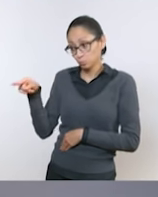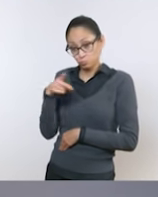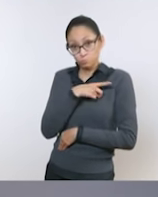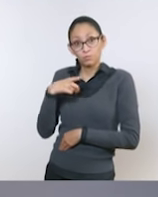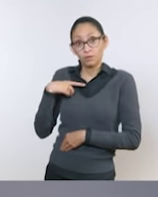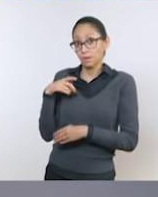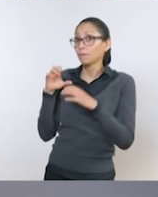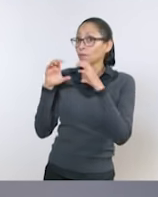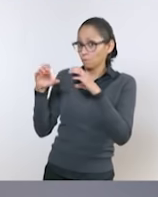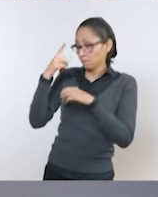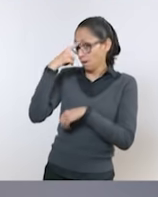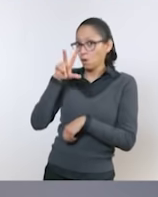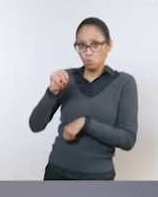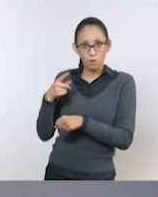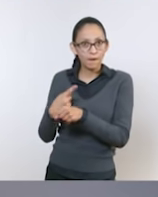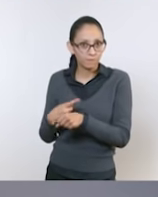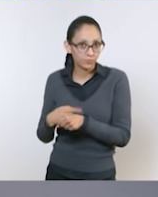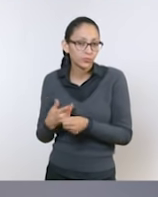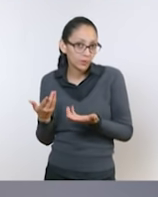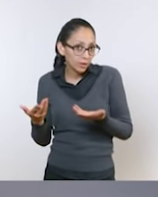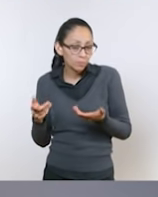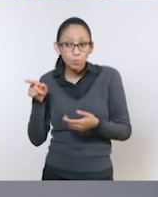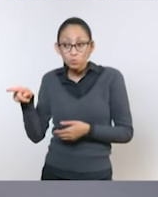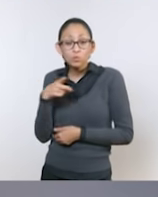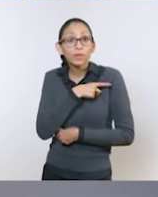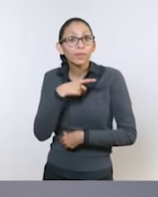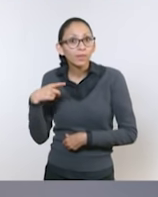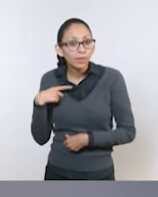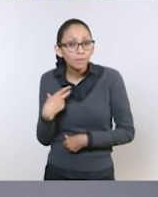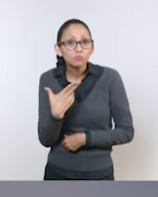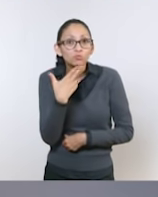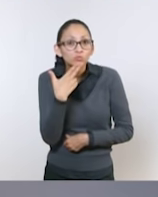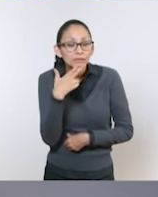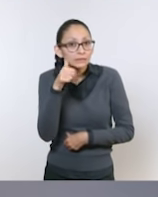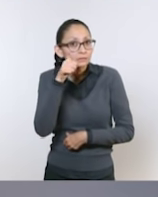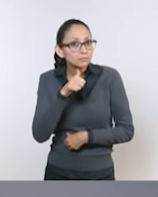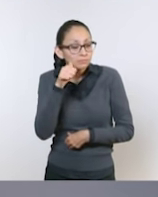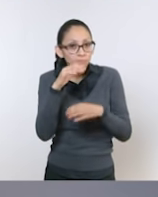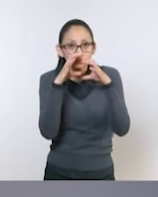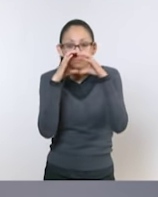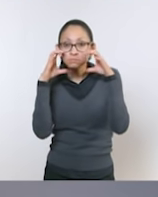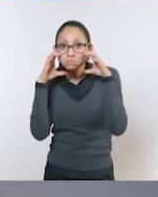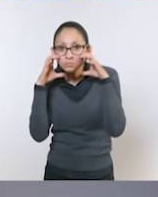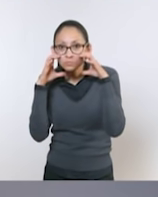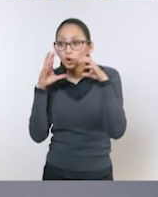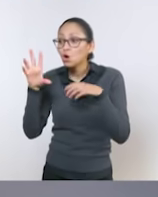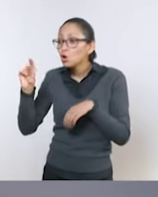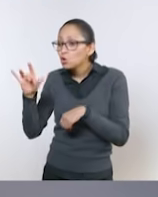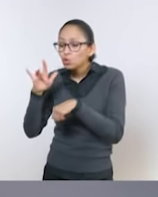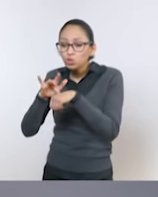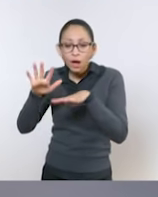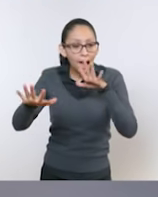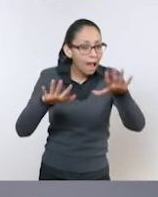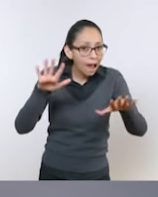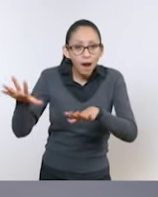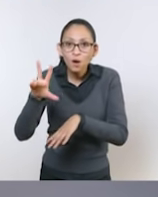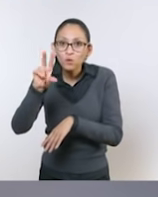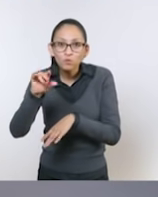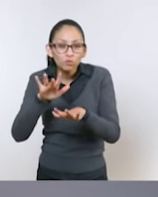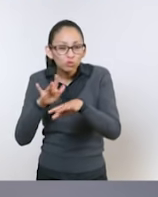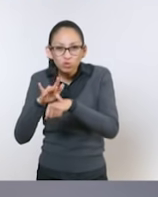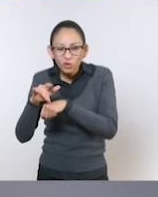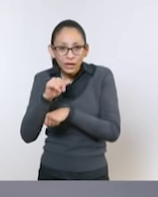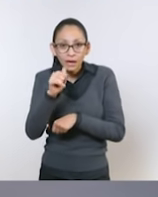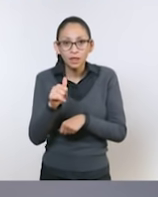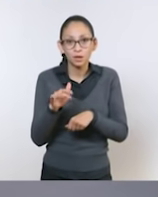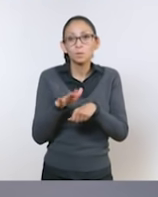Todos te avisaron que deberías tomar precauciones para no enfermarte. Debes usar cubreboca. No tocar